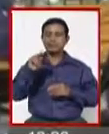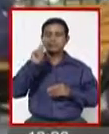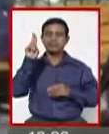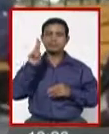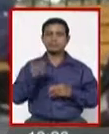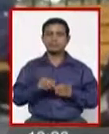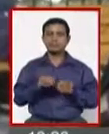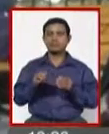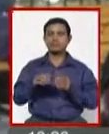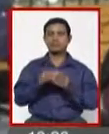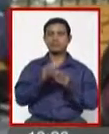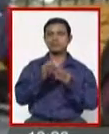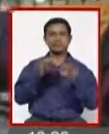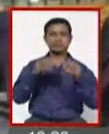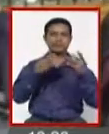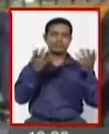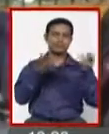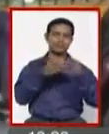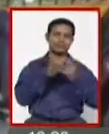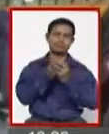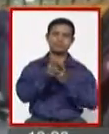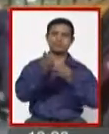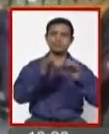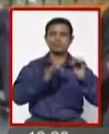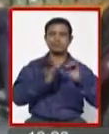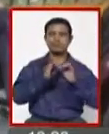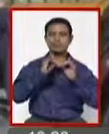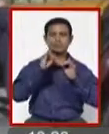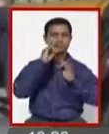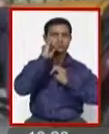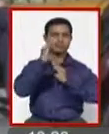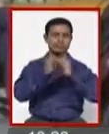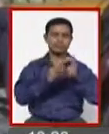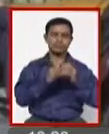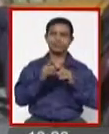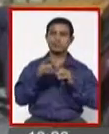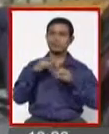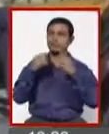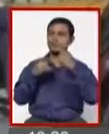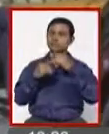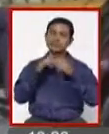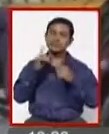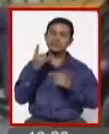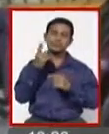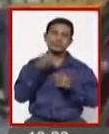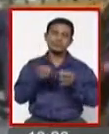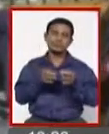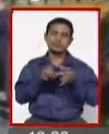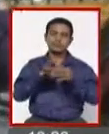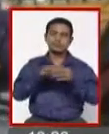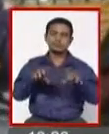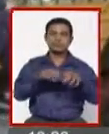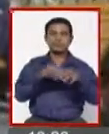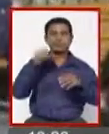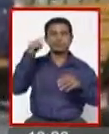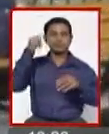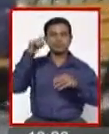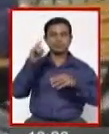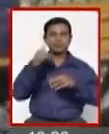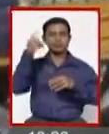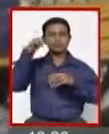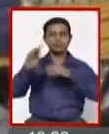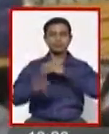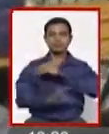conflicto. Es un seguimiento puntual que realiza el gobierno del Estado Plurinacional de Bolivia en la protección a